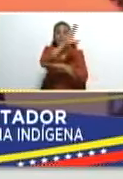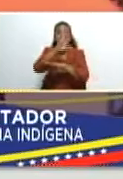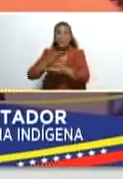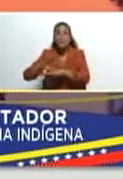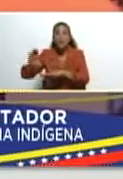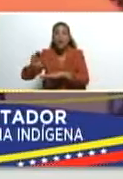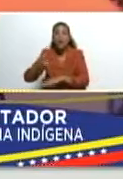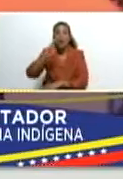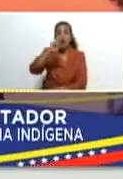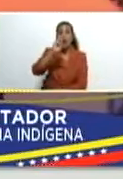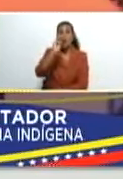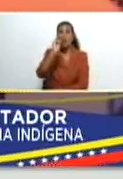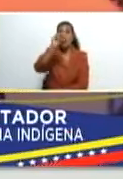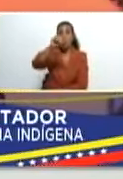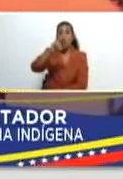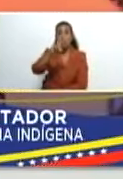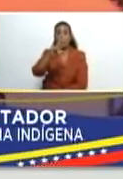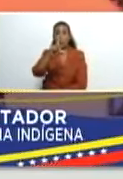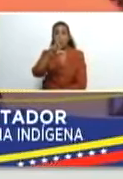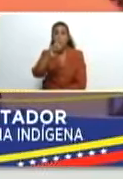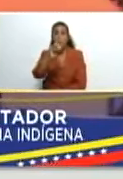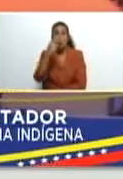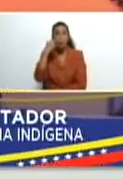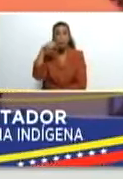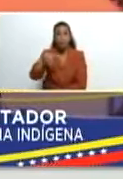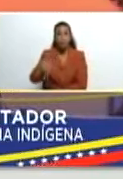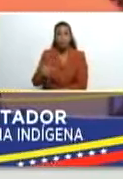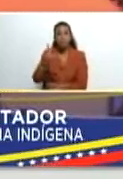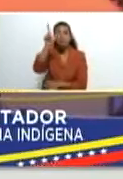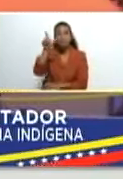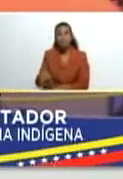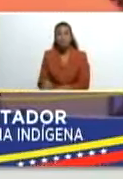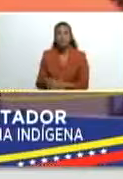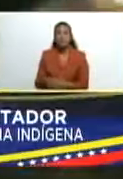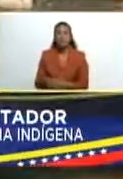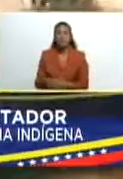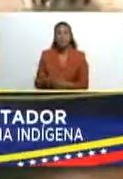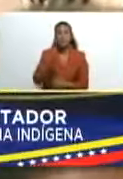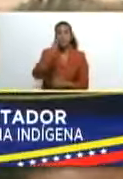Caribeños, Rómulo Gallegos, el CELAR, Pedro Calzadilla.